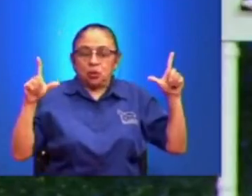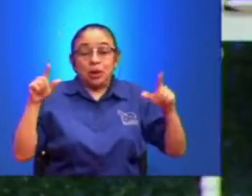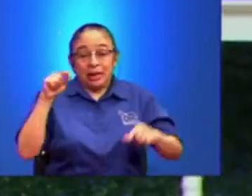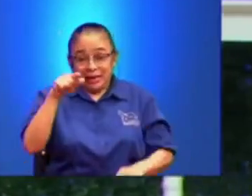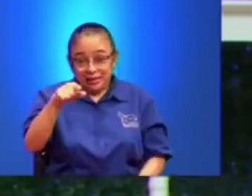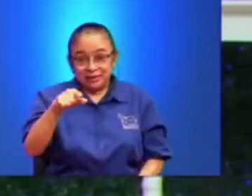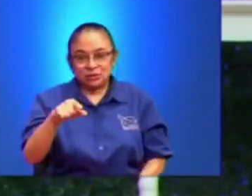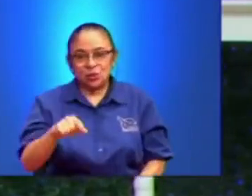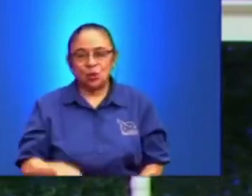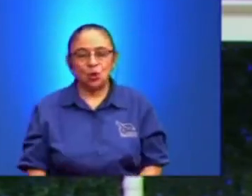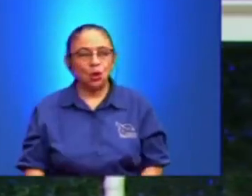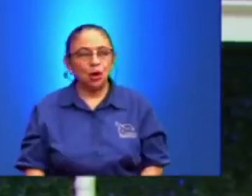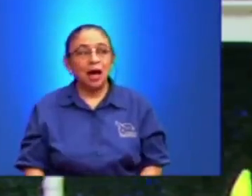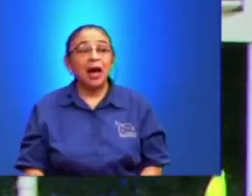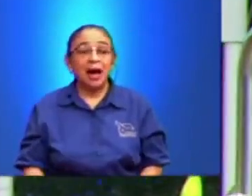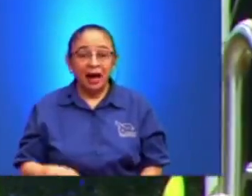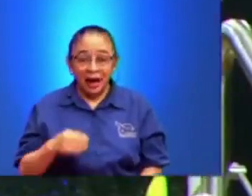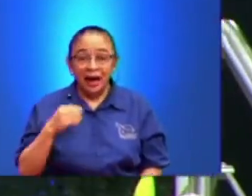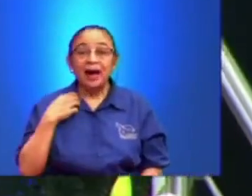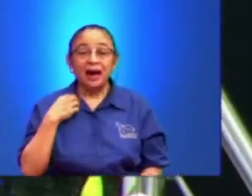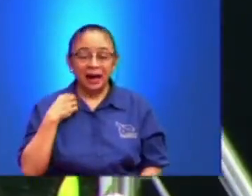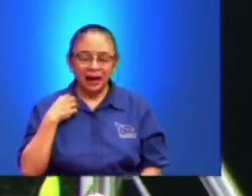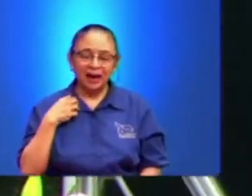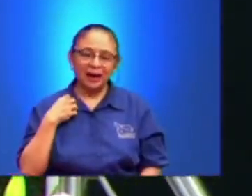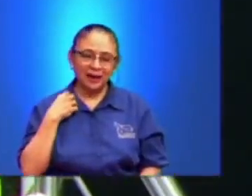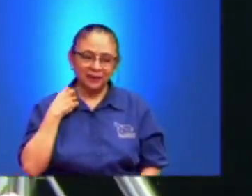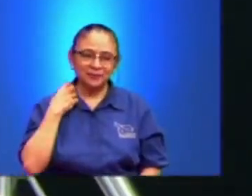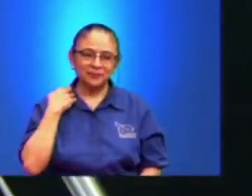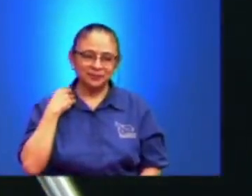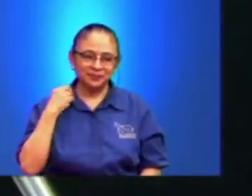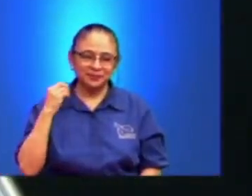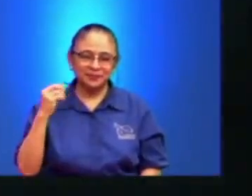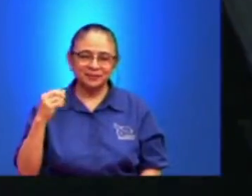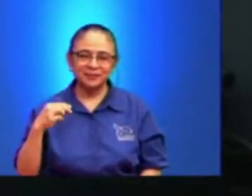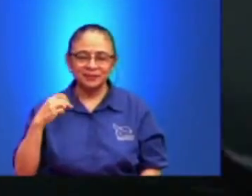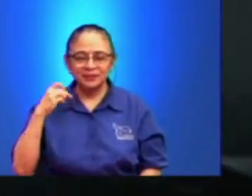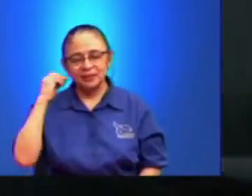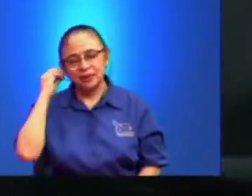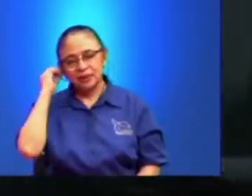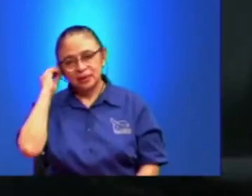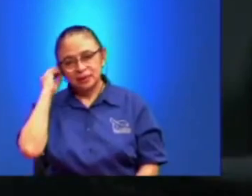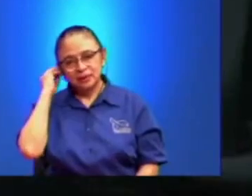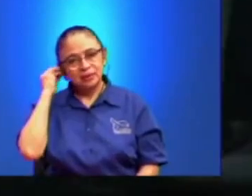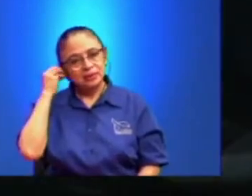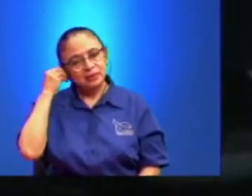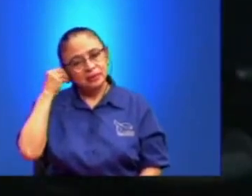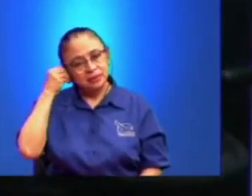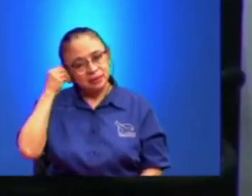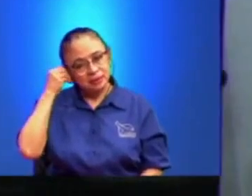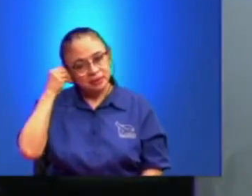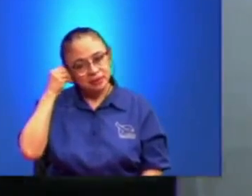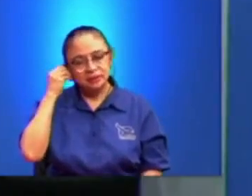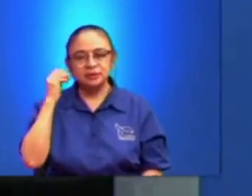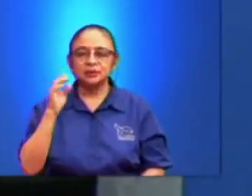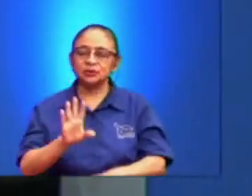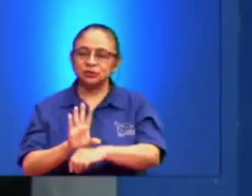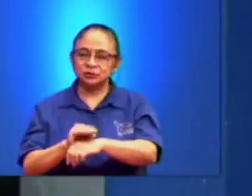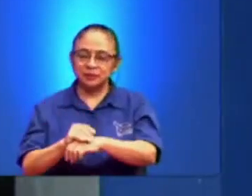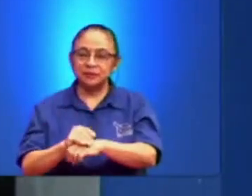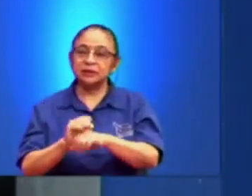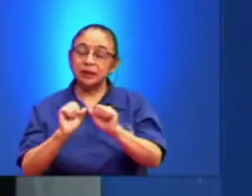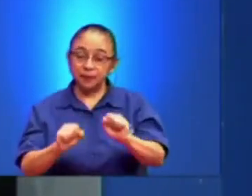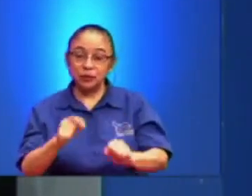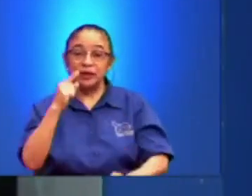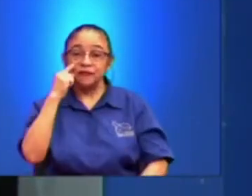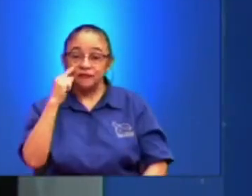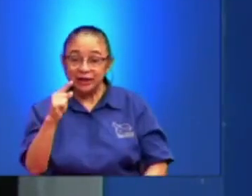nos da una pauta para reconocer qué es lo que nosotros vamos a hacer hoy y qué es lo que hacemos a veces insisto